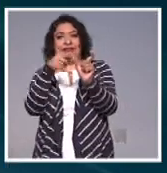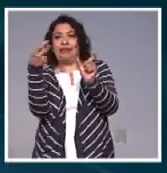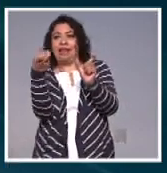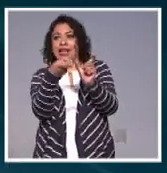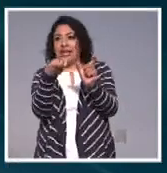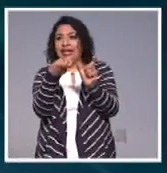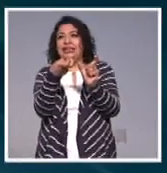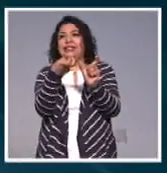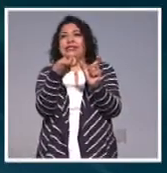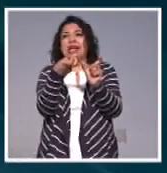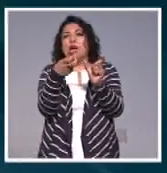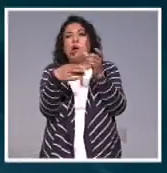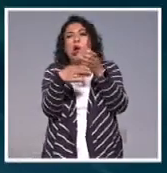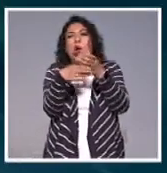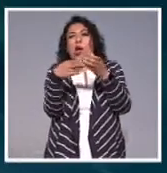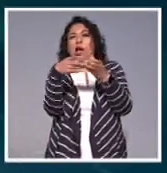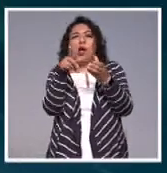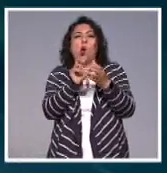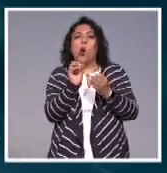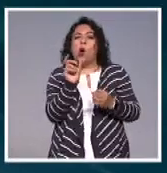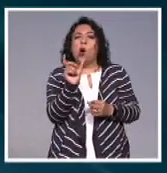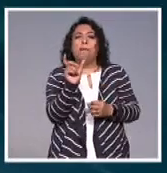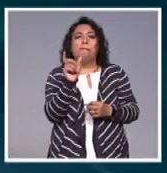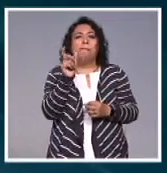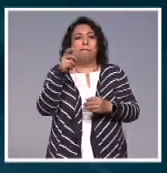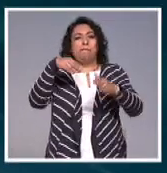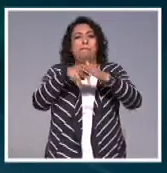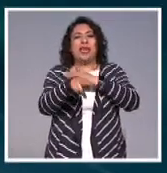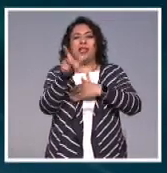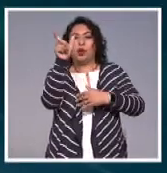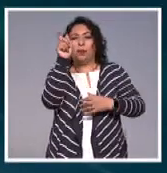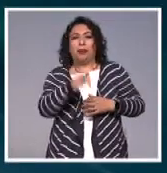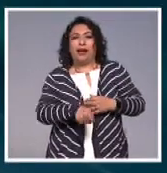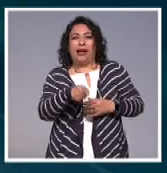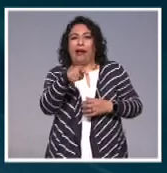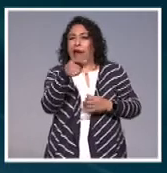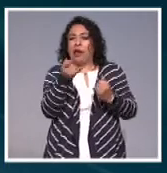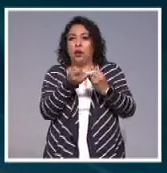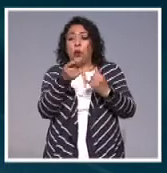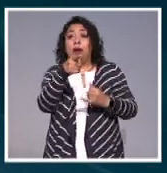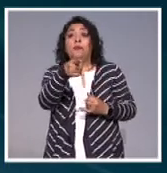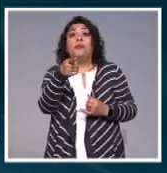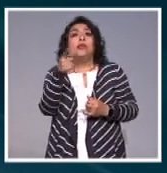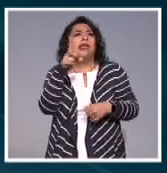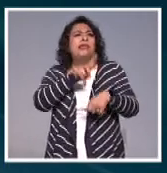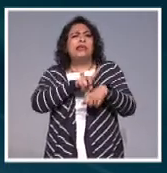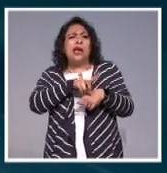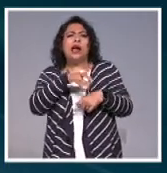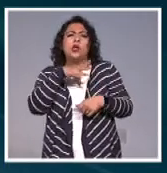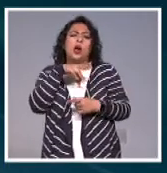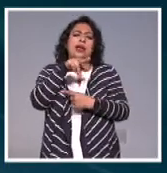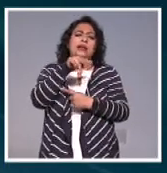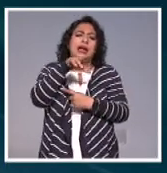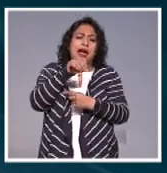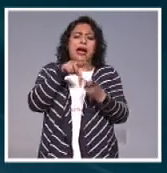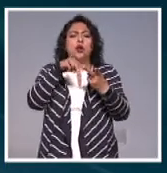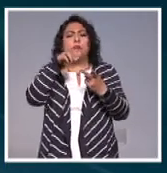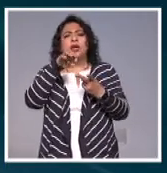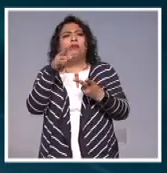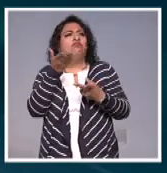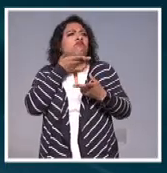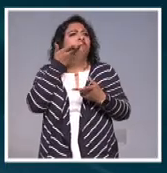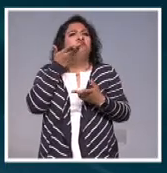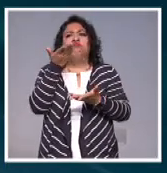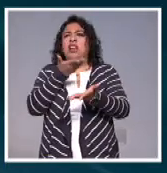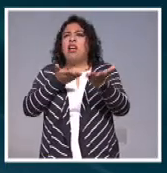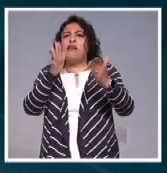¿no? Como un pequeño portaobjetos o una tarjeta del metro, por ejemplo. Laura, convivimos a diario con la nano y microtecnología y a veces no nos